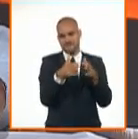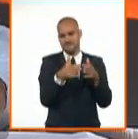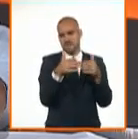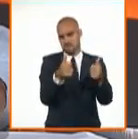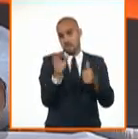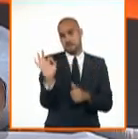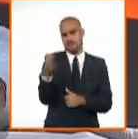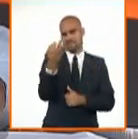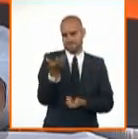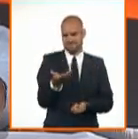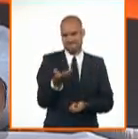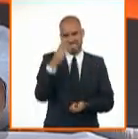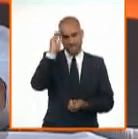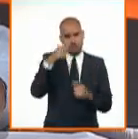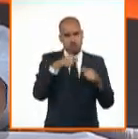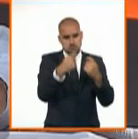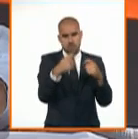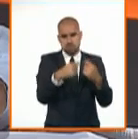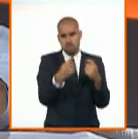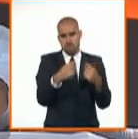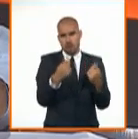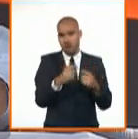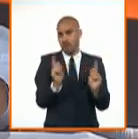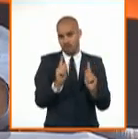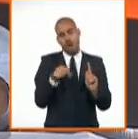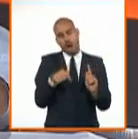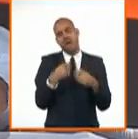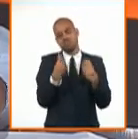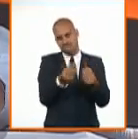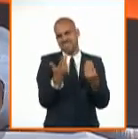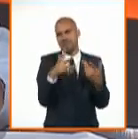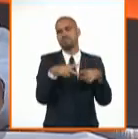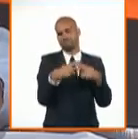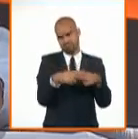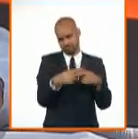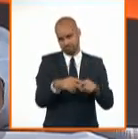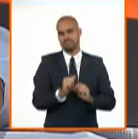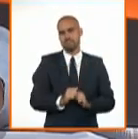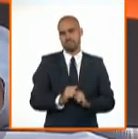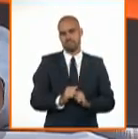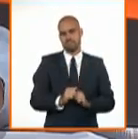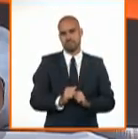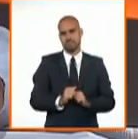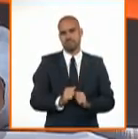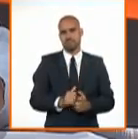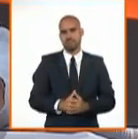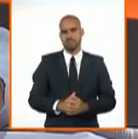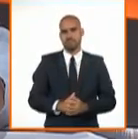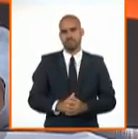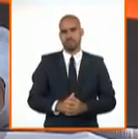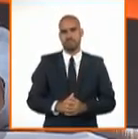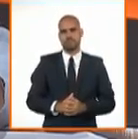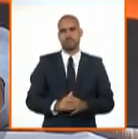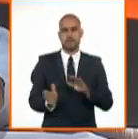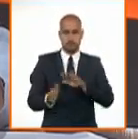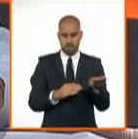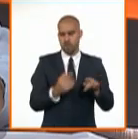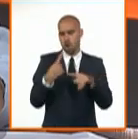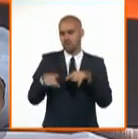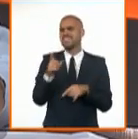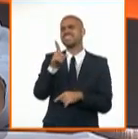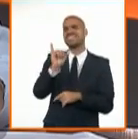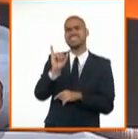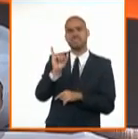frecuentes averías y poder no tener esas limitaciones de potencia que nos afecta y 16 bloques están